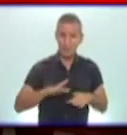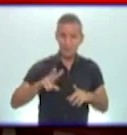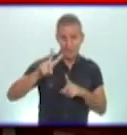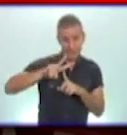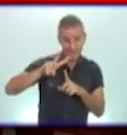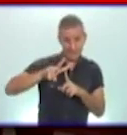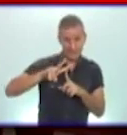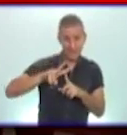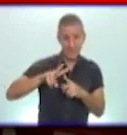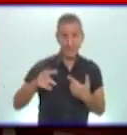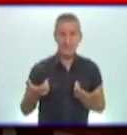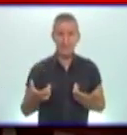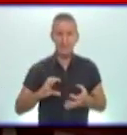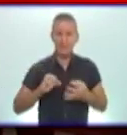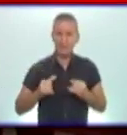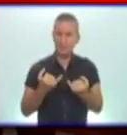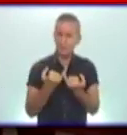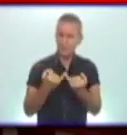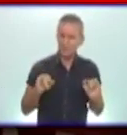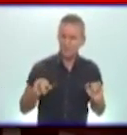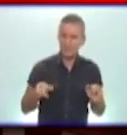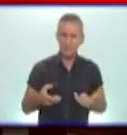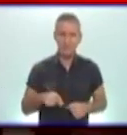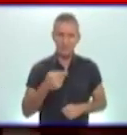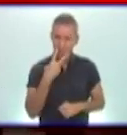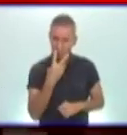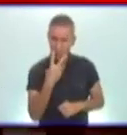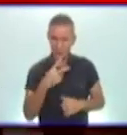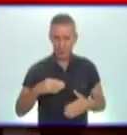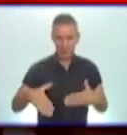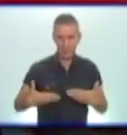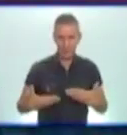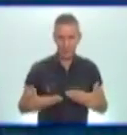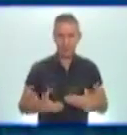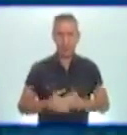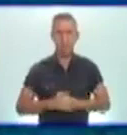televisiva de forma independiente. Vamos a ver la actividad.